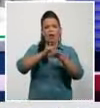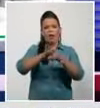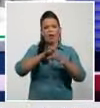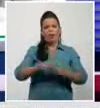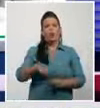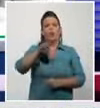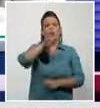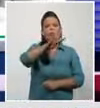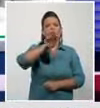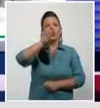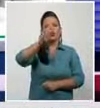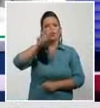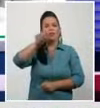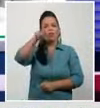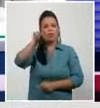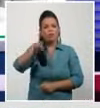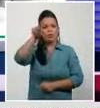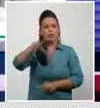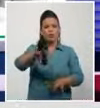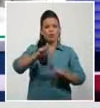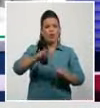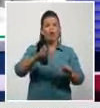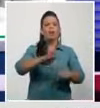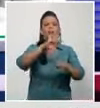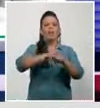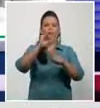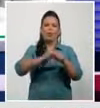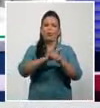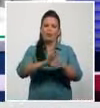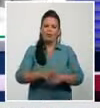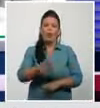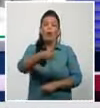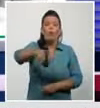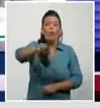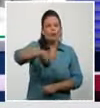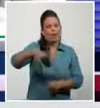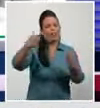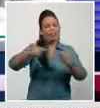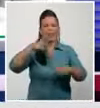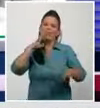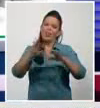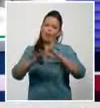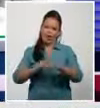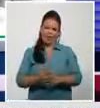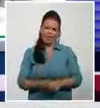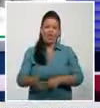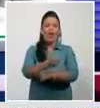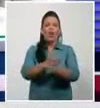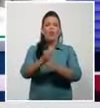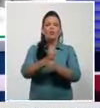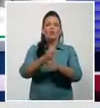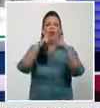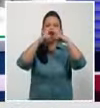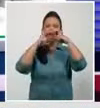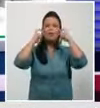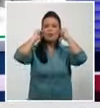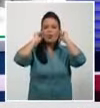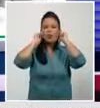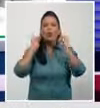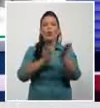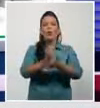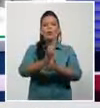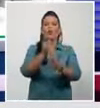contagios, nuevos enfermos con la COVID-19. Usted a cuidarse mucho, a usar el nasobuco, a mantener la distancia